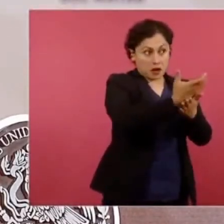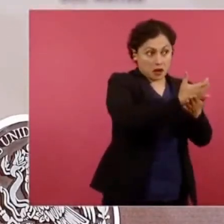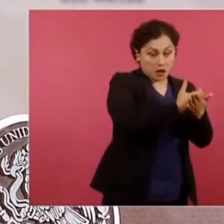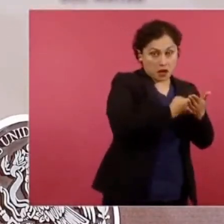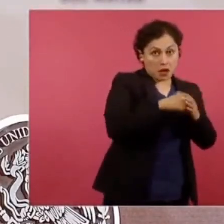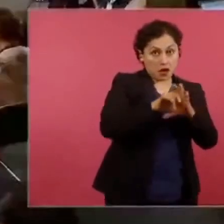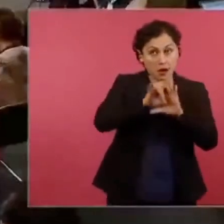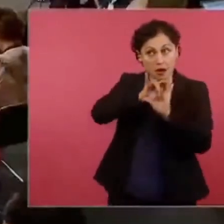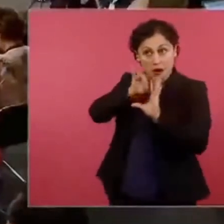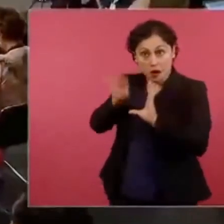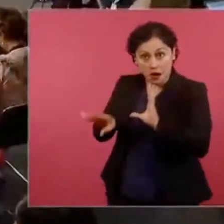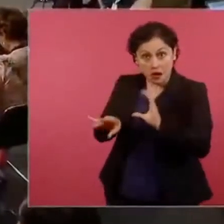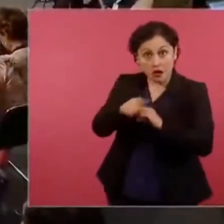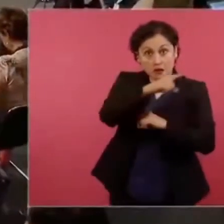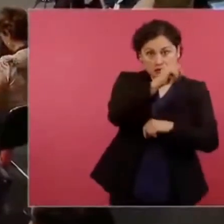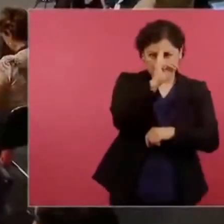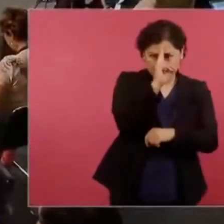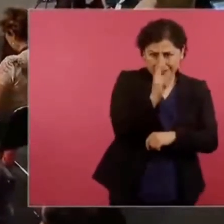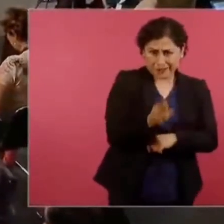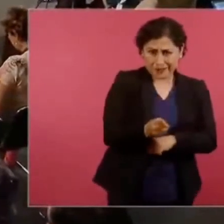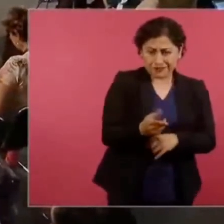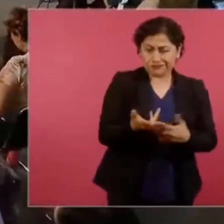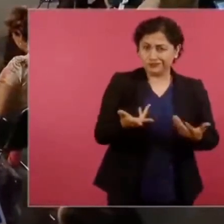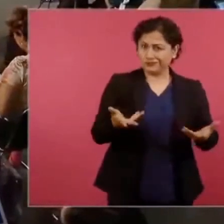un papá, una mamá,